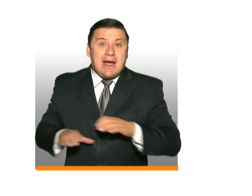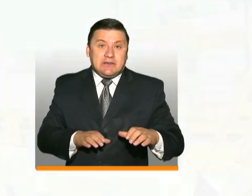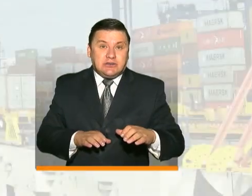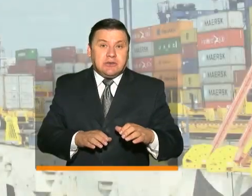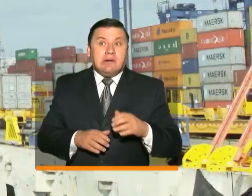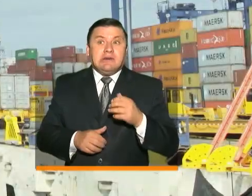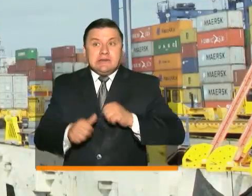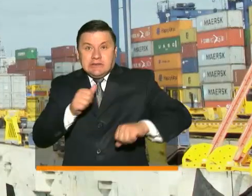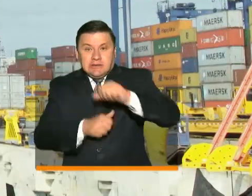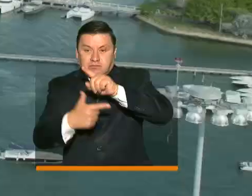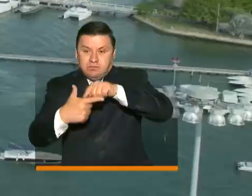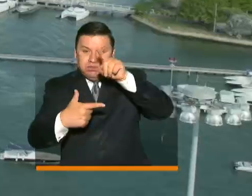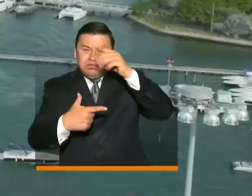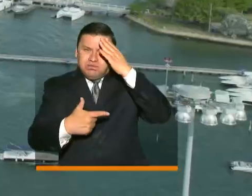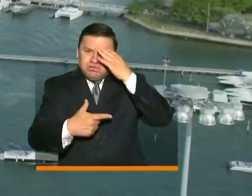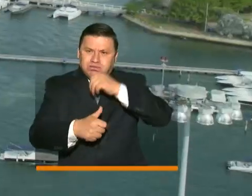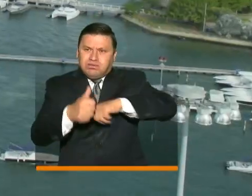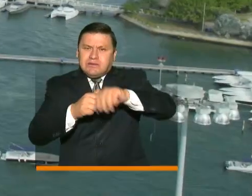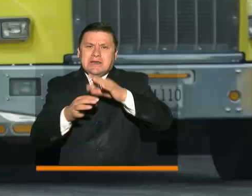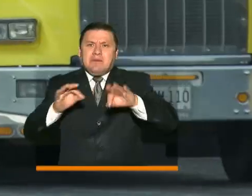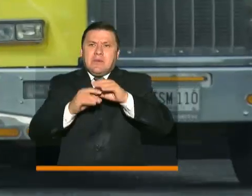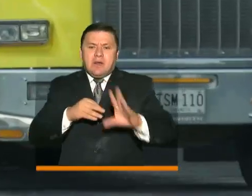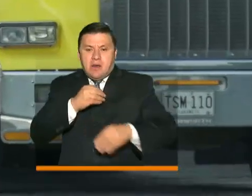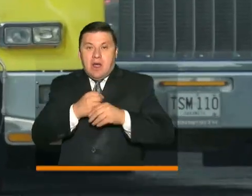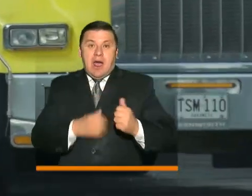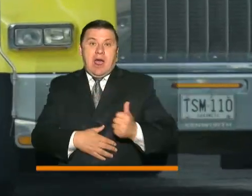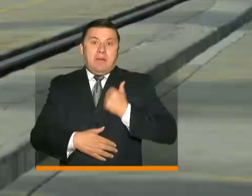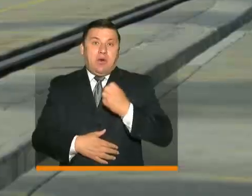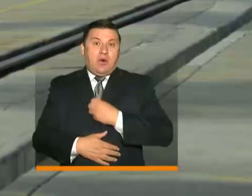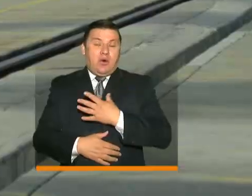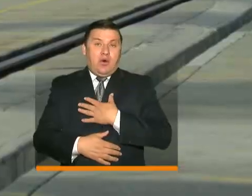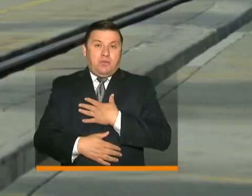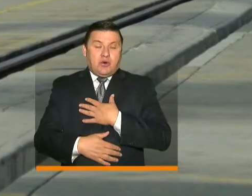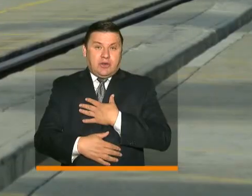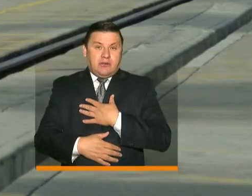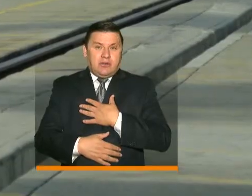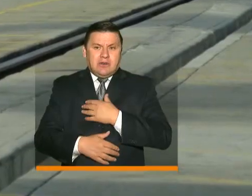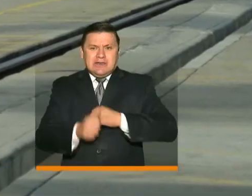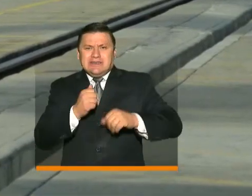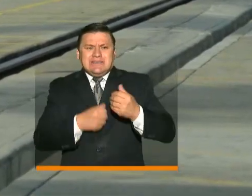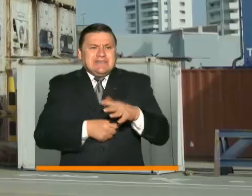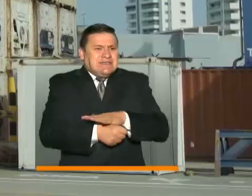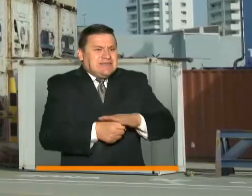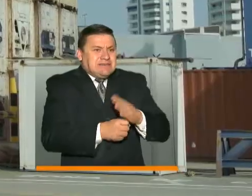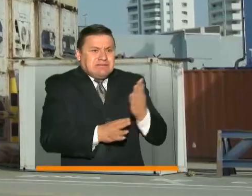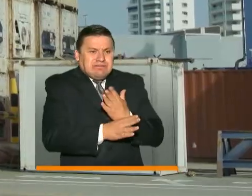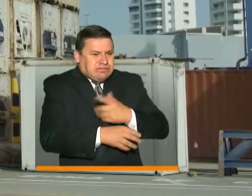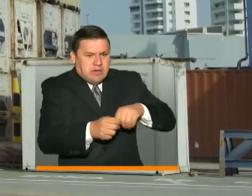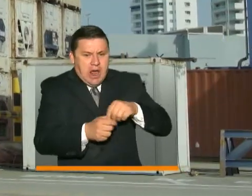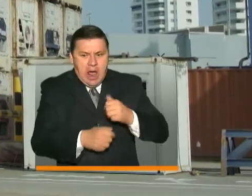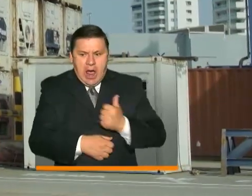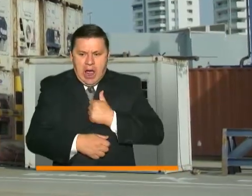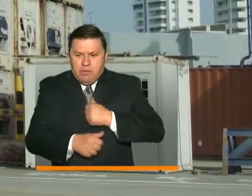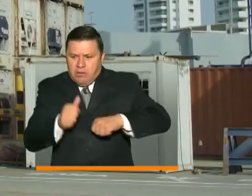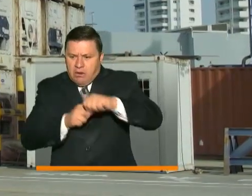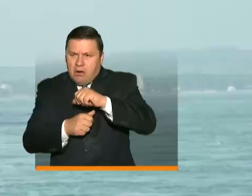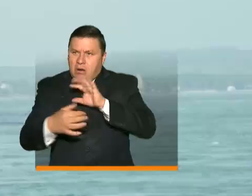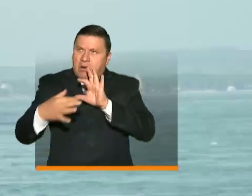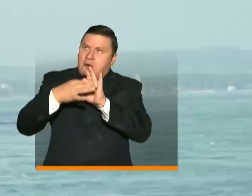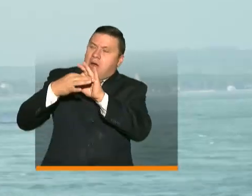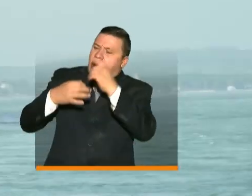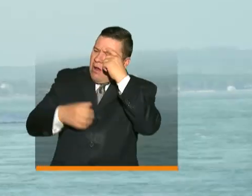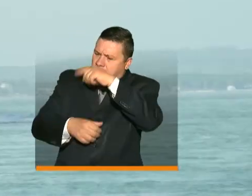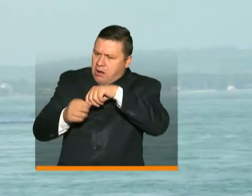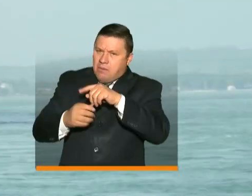integrar la economía nacional a las cadenas de valor, aprovechar las oportunidades derivadas de la coyuntura del COVID-19, atraer inversión extranjera y